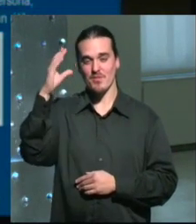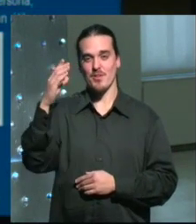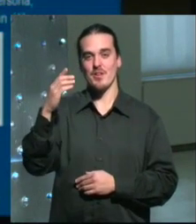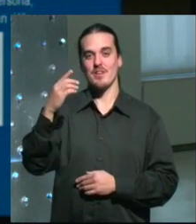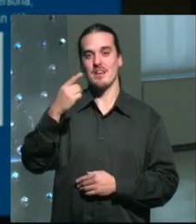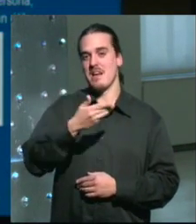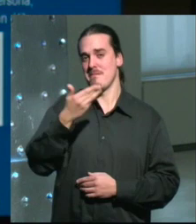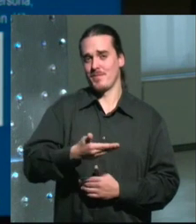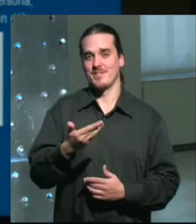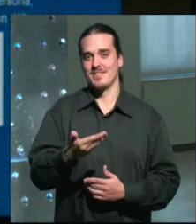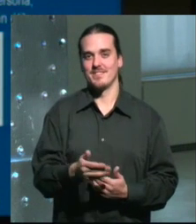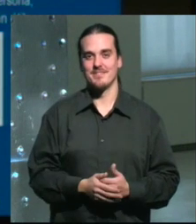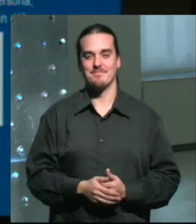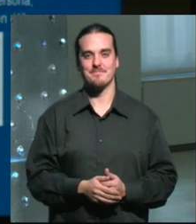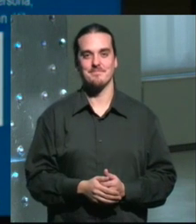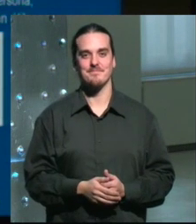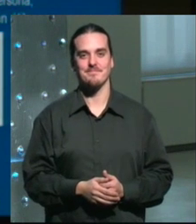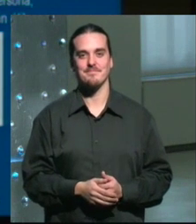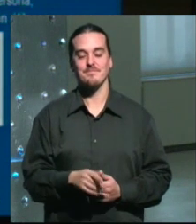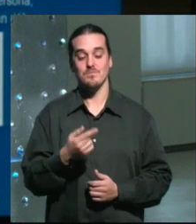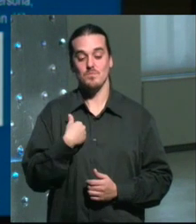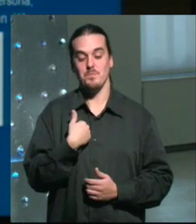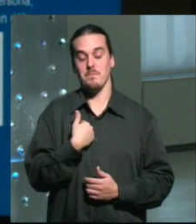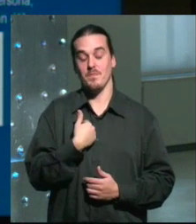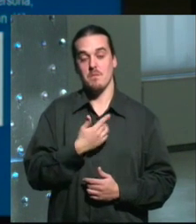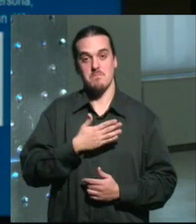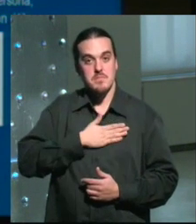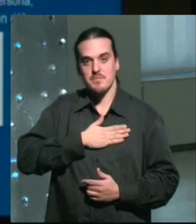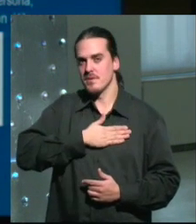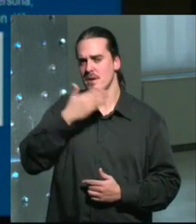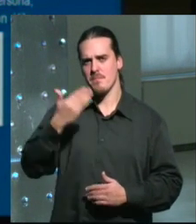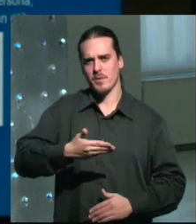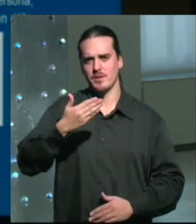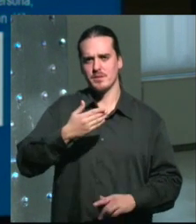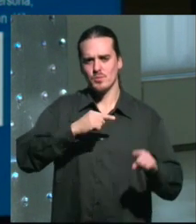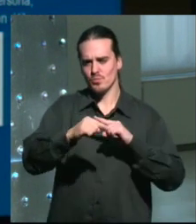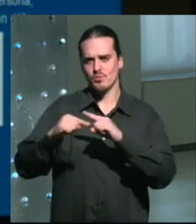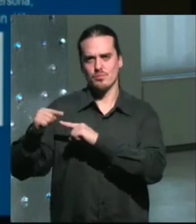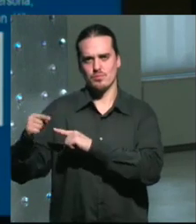mí fue algo importantísimo el uso de los SMS, no porque logramos